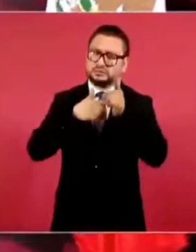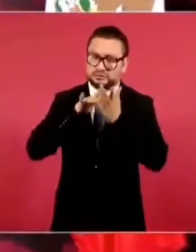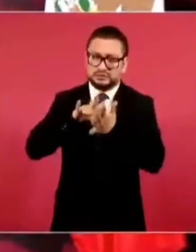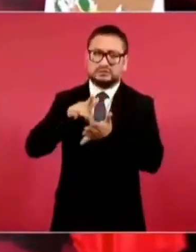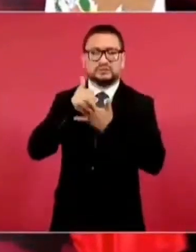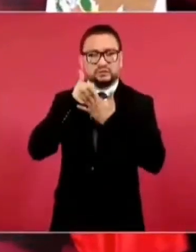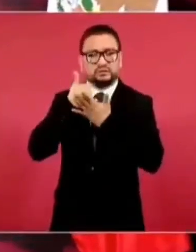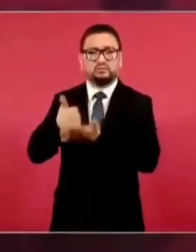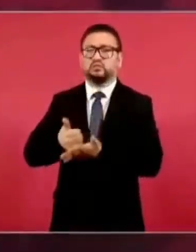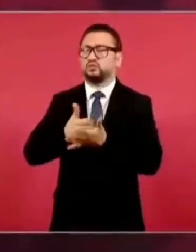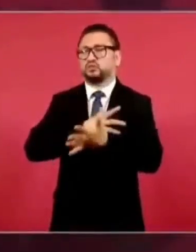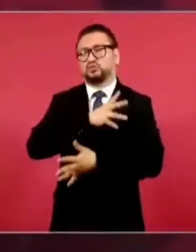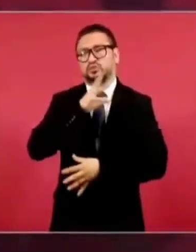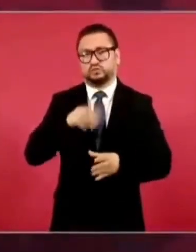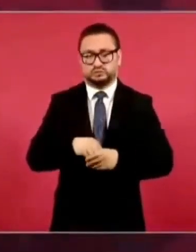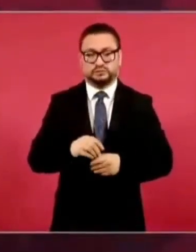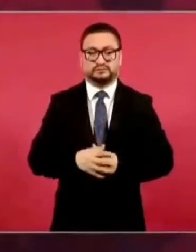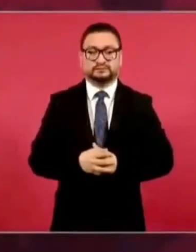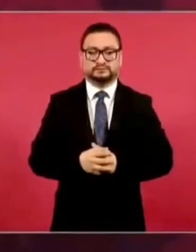todo.